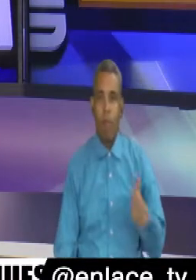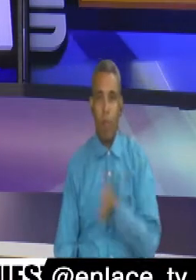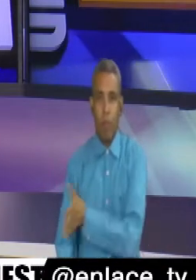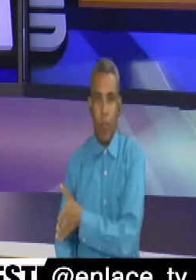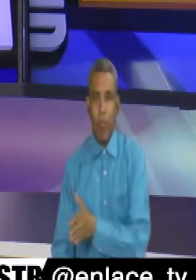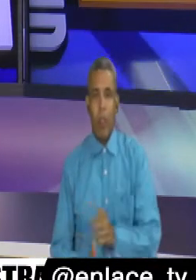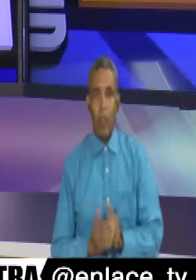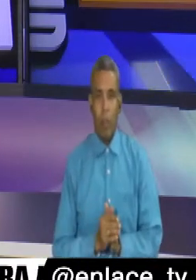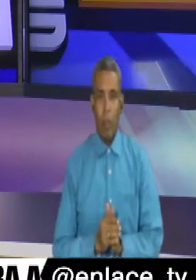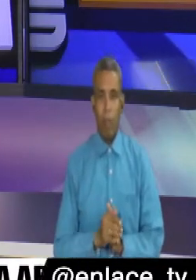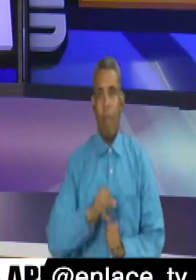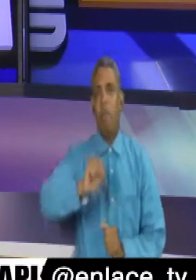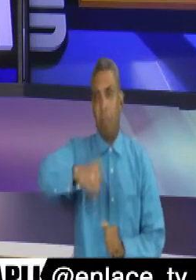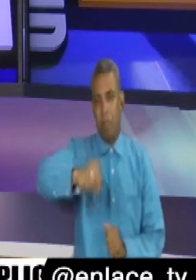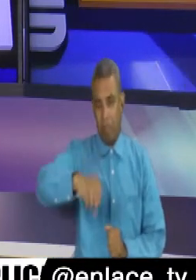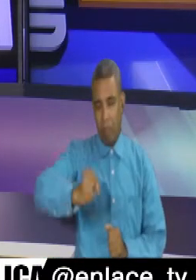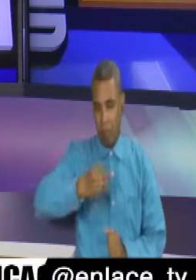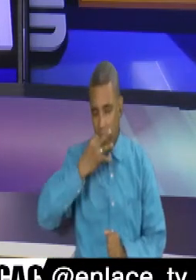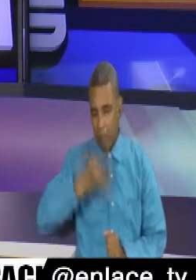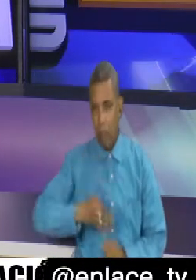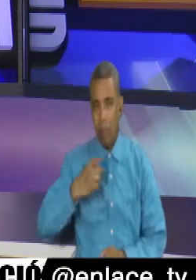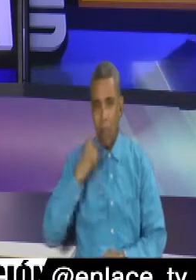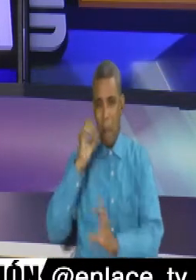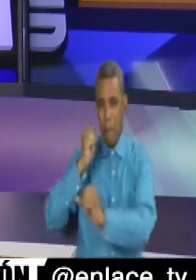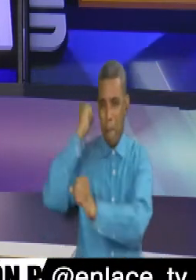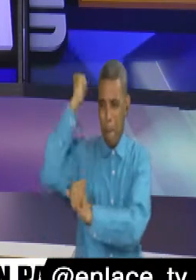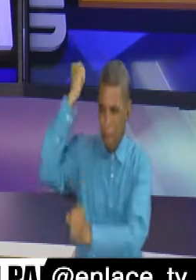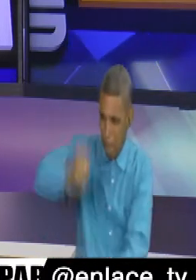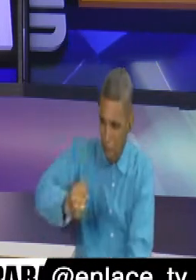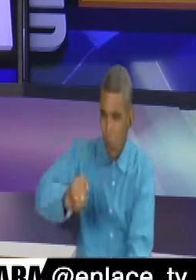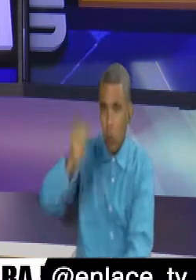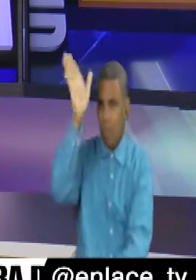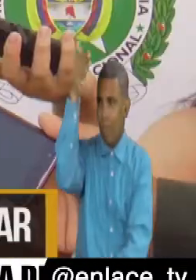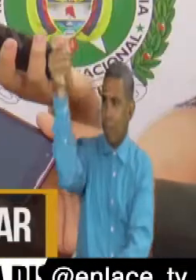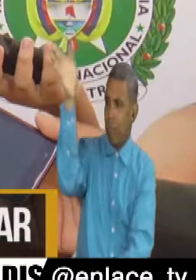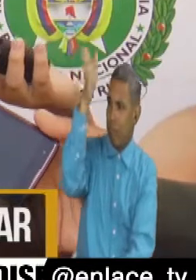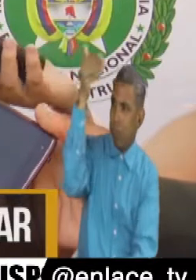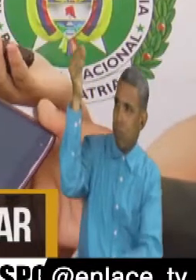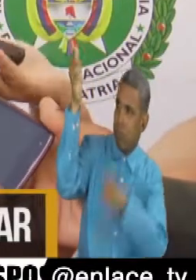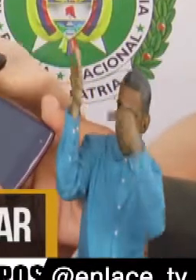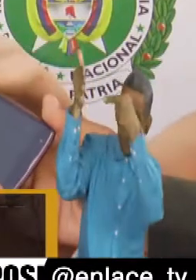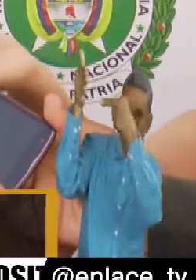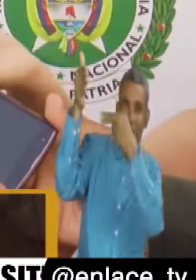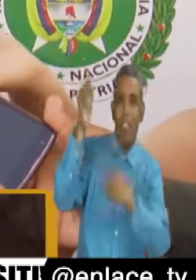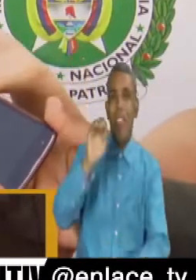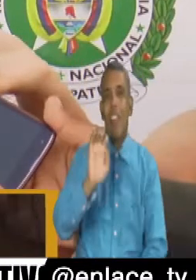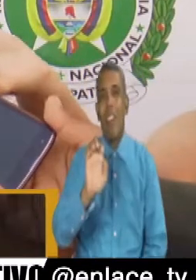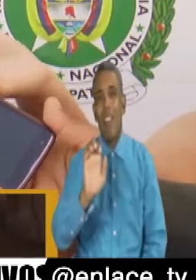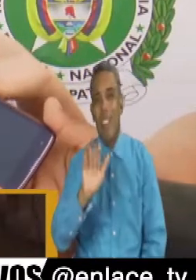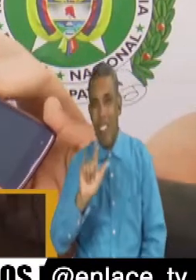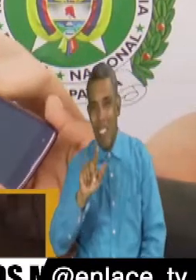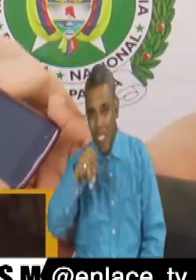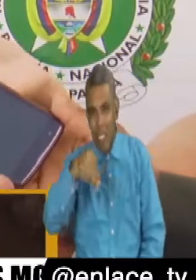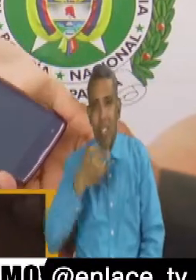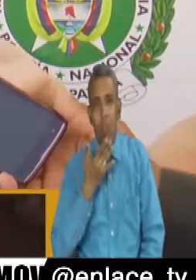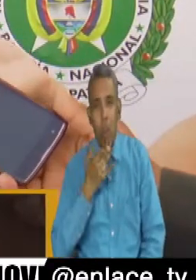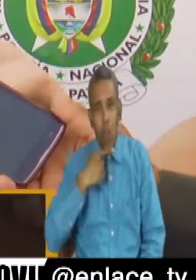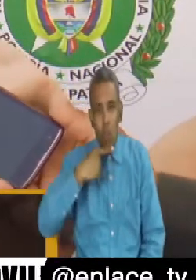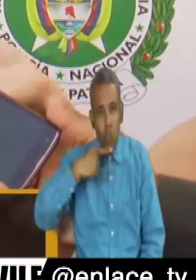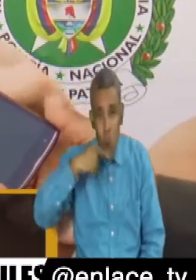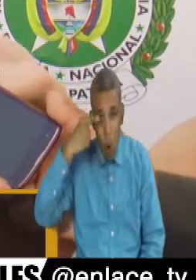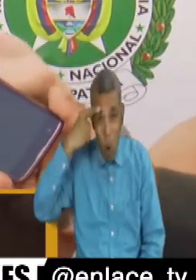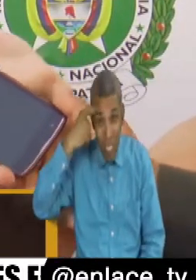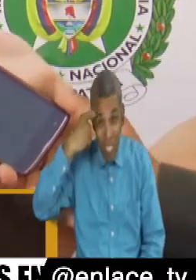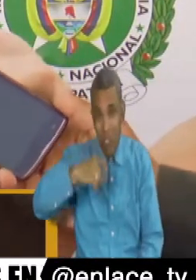una bandera del ELN en una población del sur de Bolívar. En el municipio de Arenal,